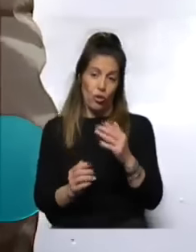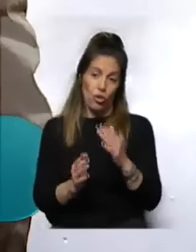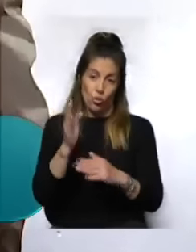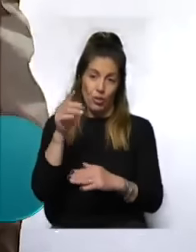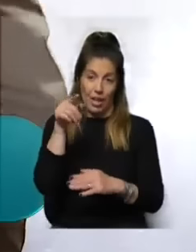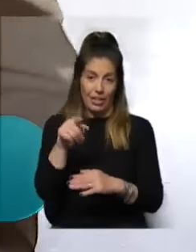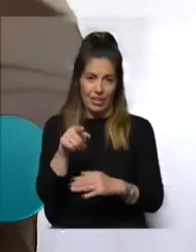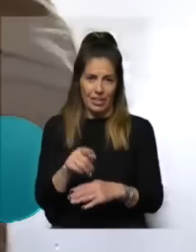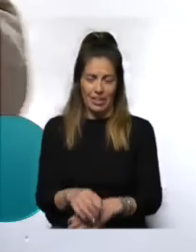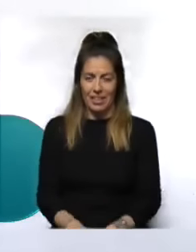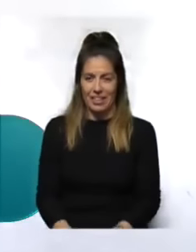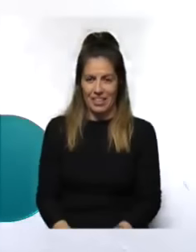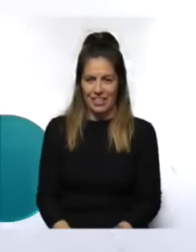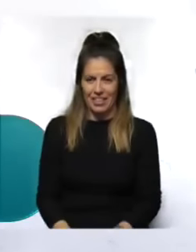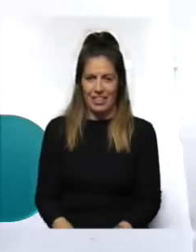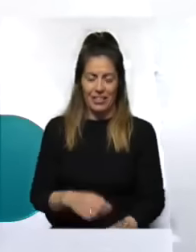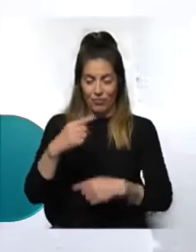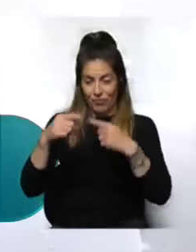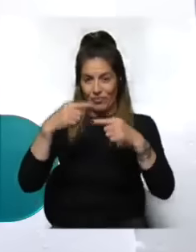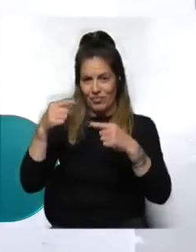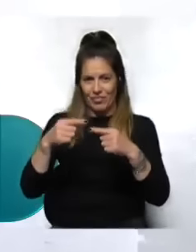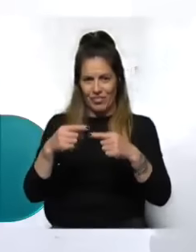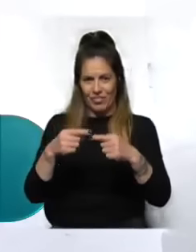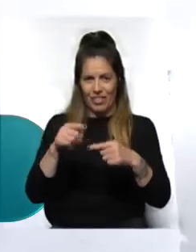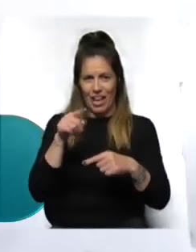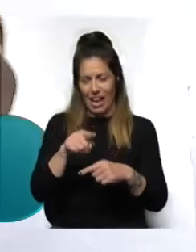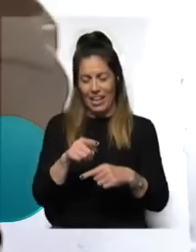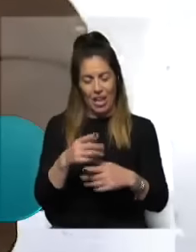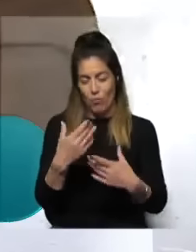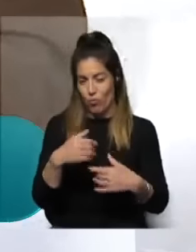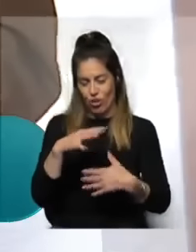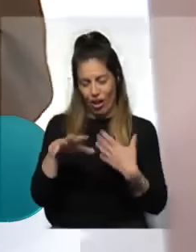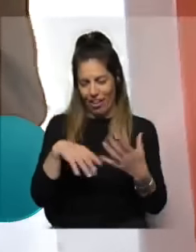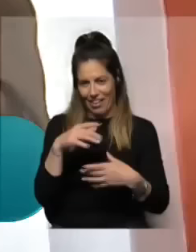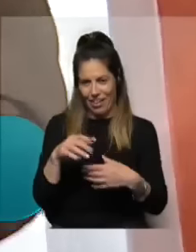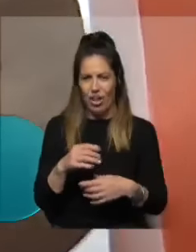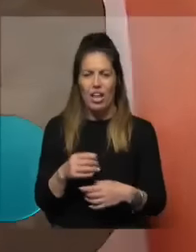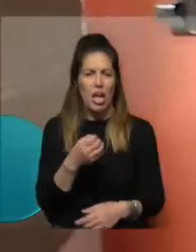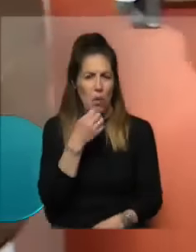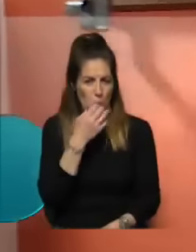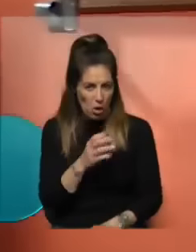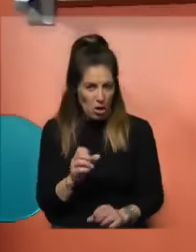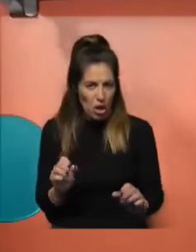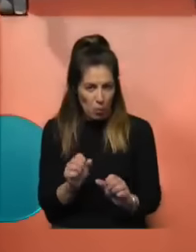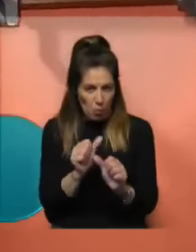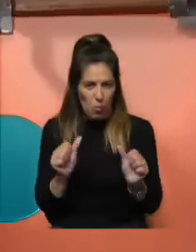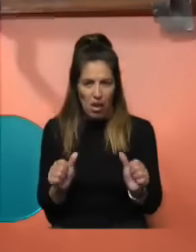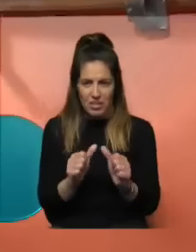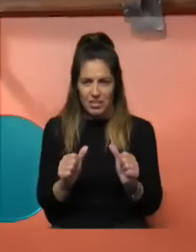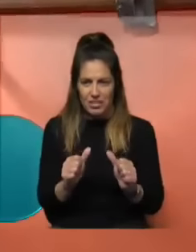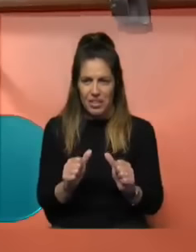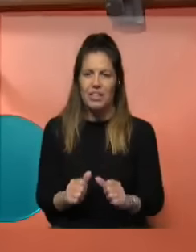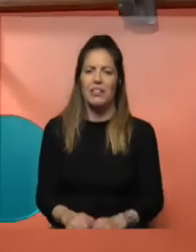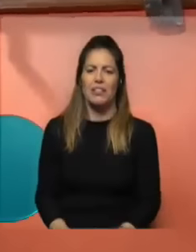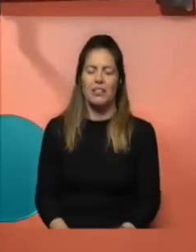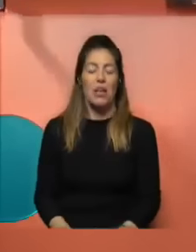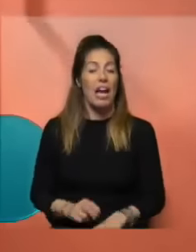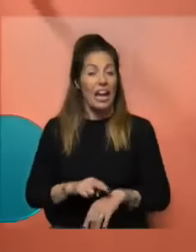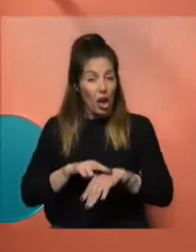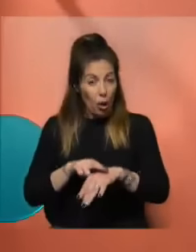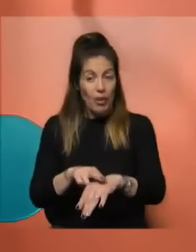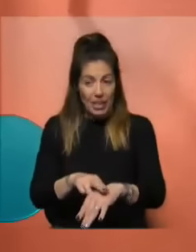descontrol. Claro, no, está ahí bien, está bien. Parte de la obra. Claro, qué bueno, vecino, todo lo que pudo hacer, bueno, nada, altamente